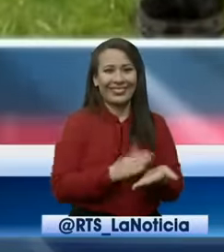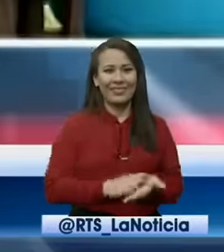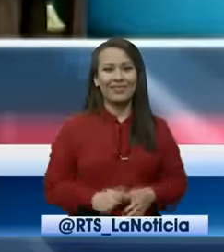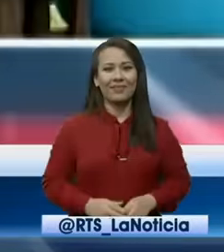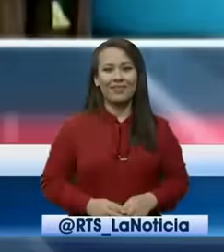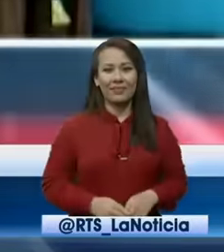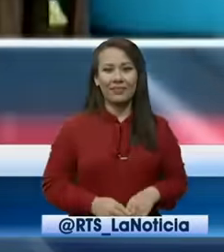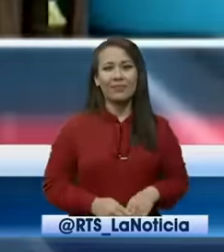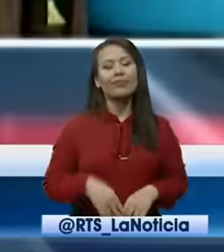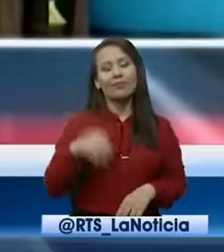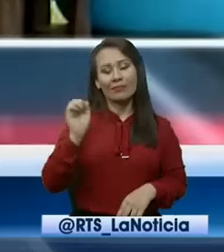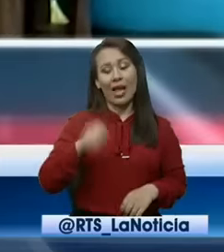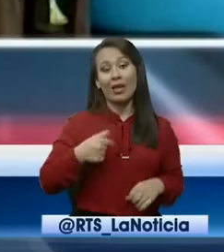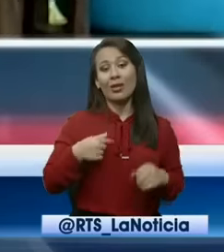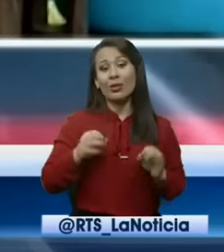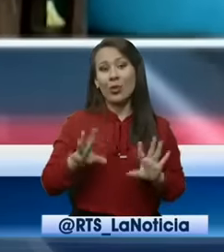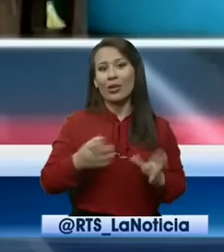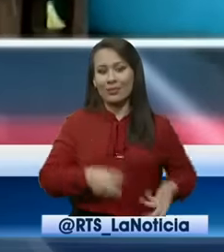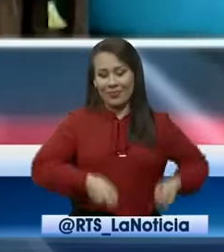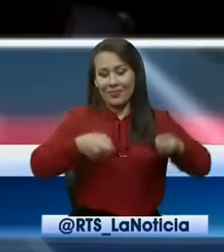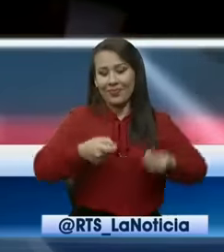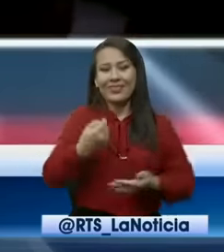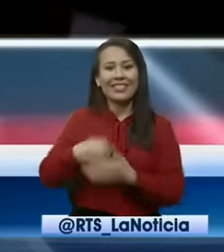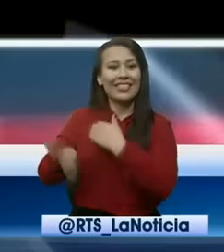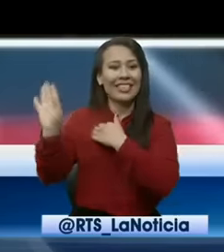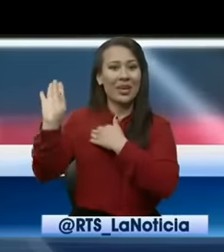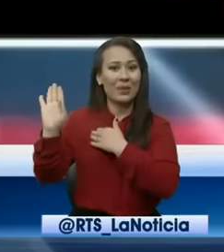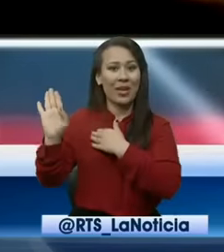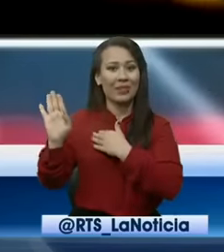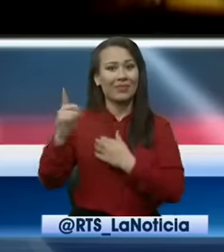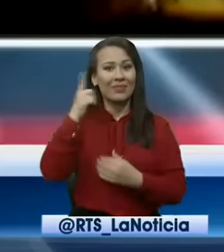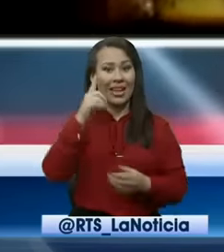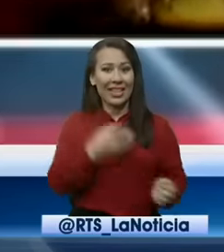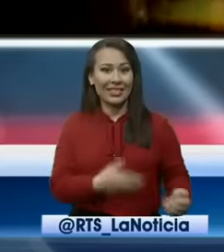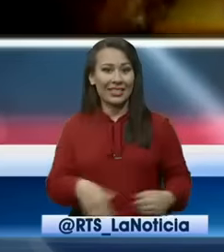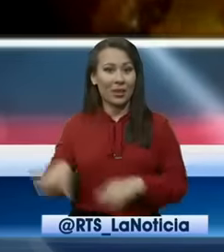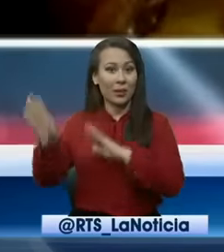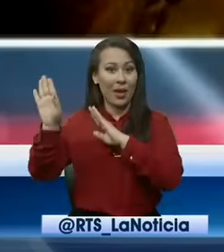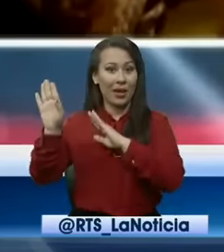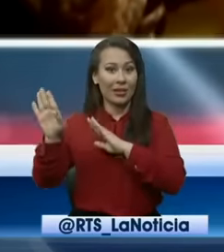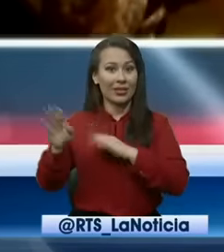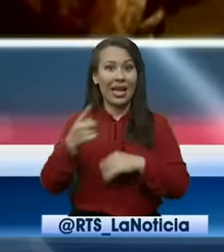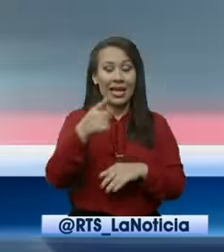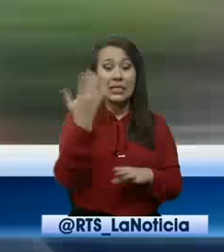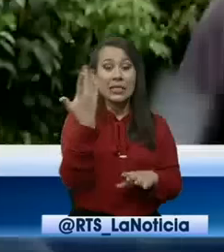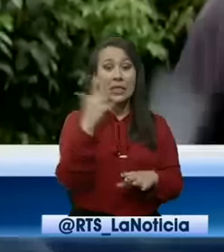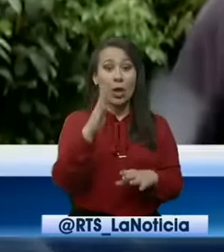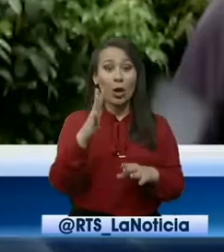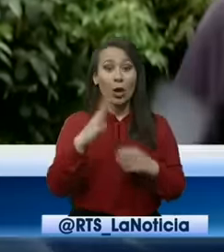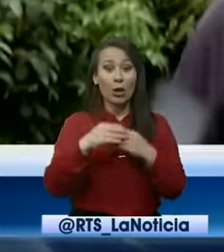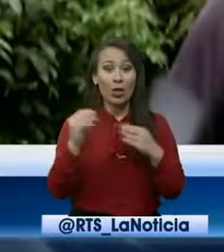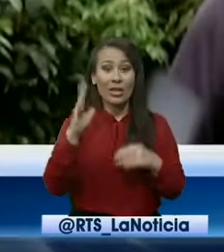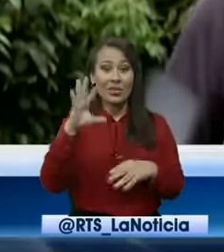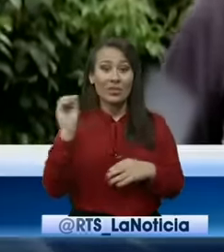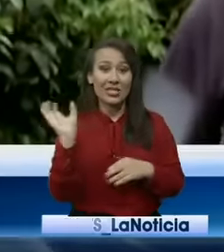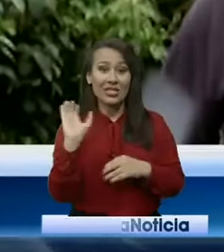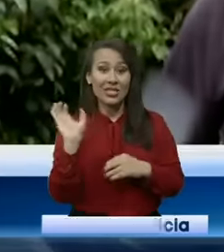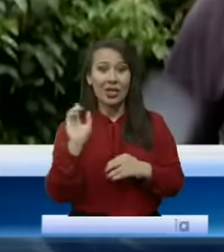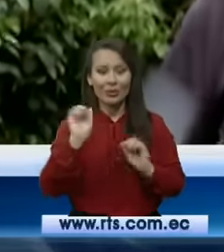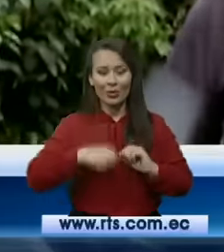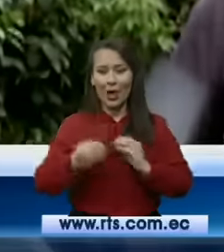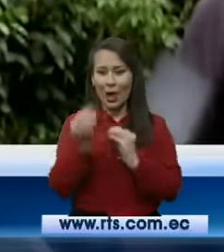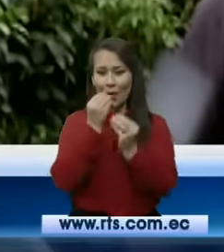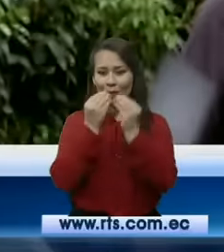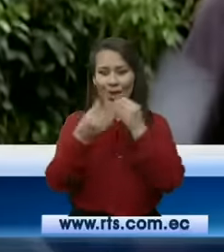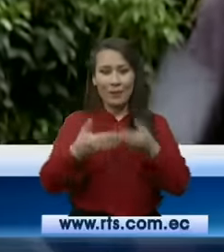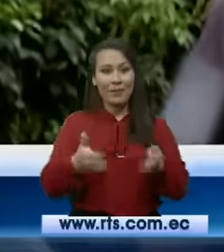llevar claro eso es para llevar igual para llevar el kilo Como le digo Está 550 pasar algo